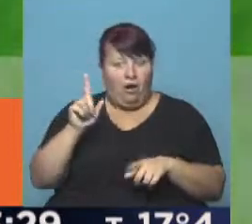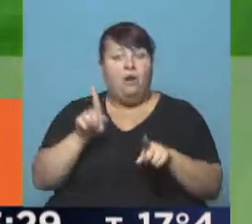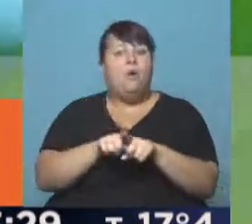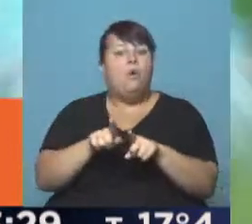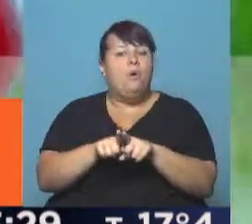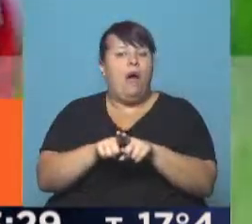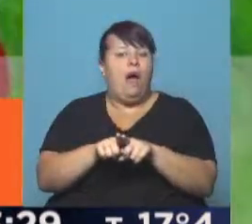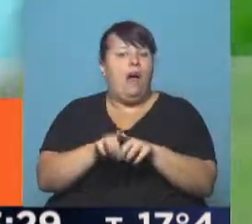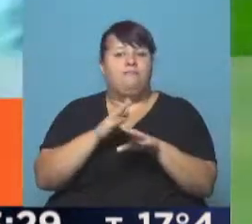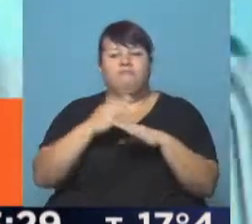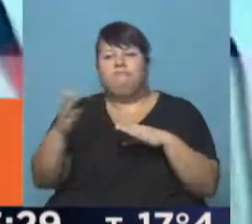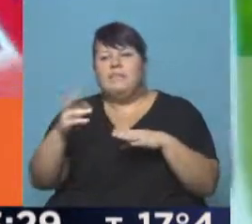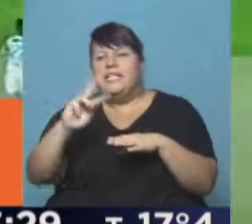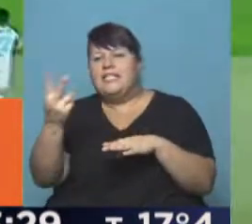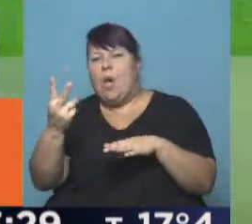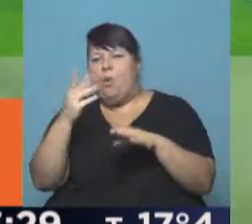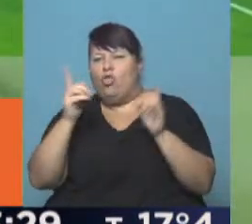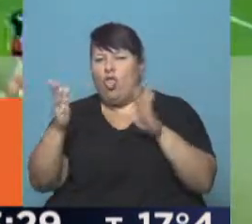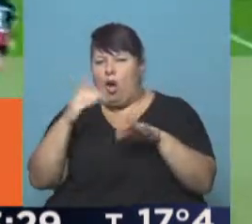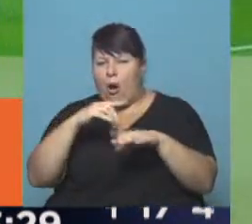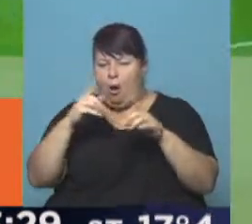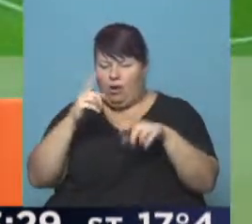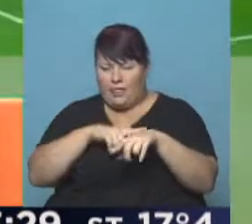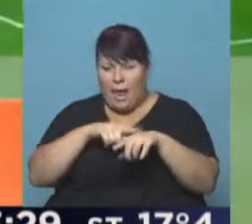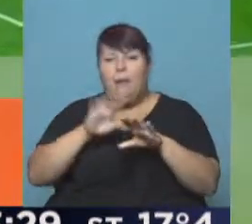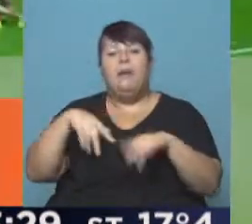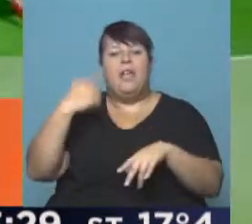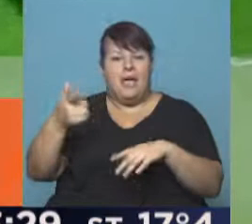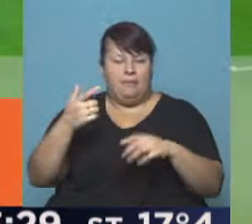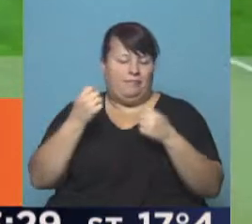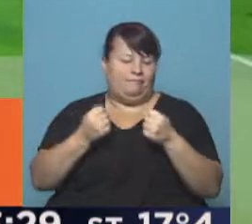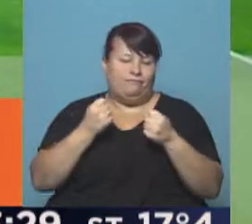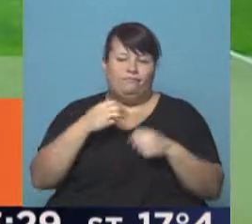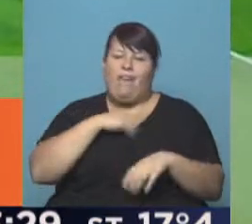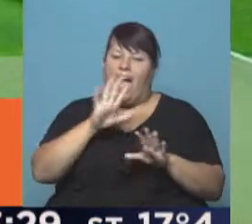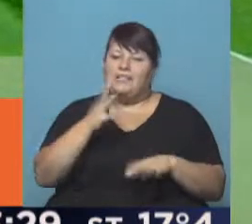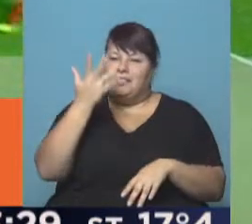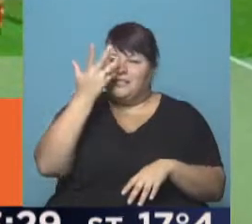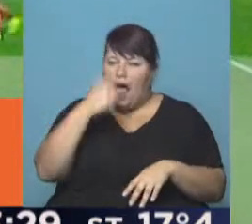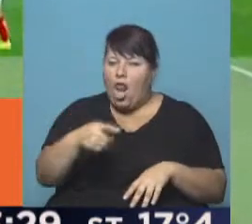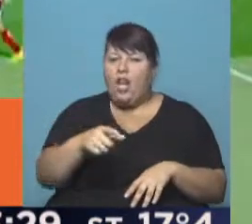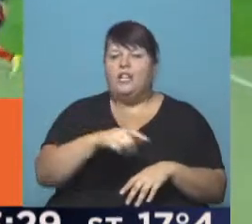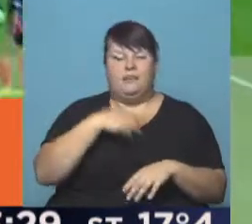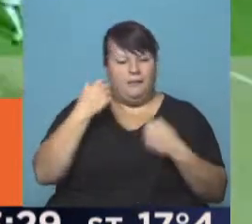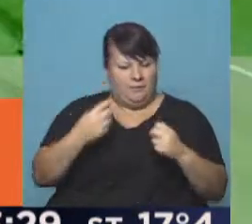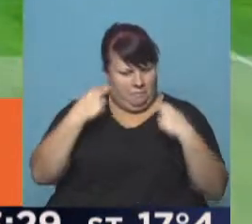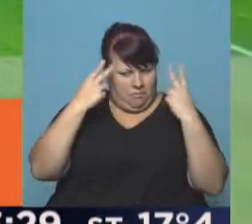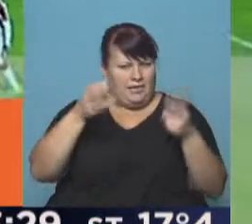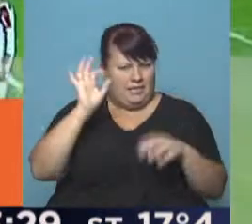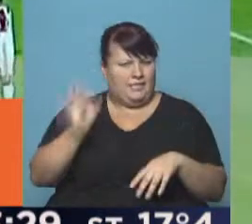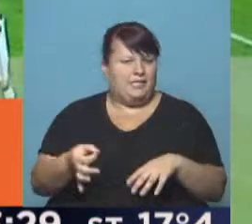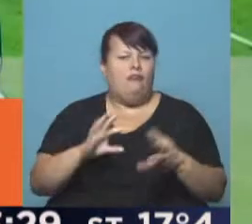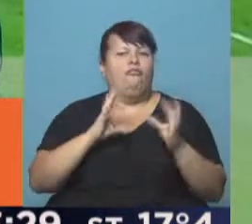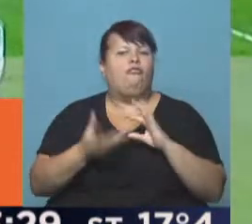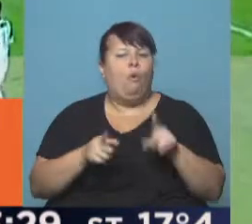hasta promediando la segunda etapa pero llegaría ese fuego sagrado del ciclón que ya supo de reacciones por ejemplo